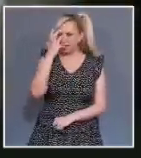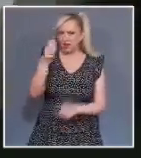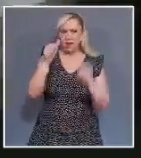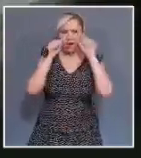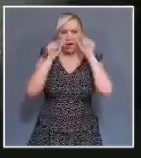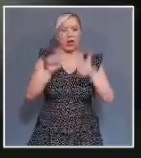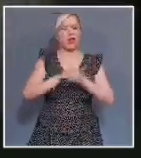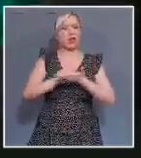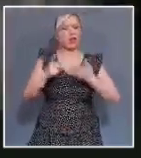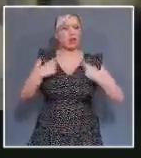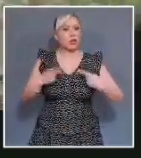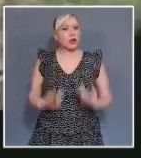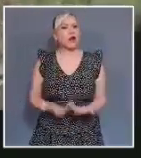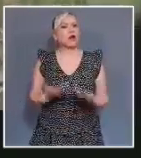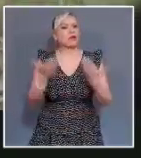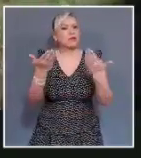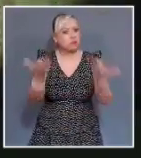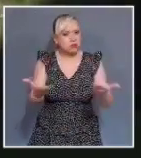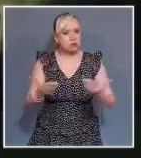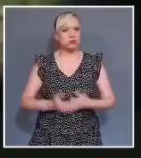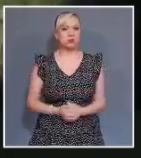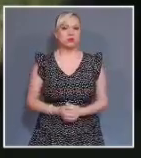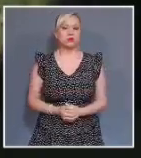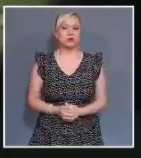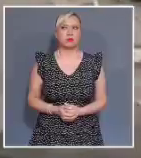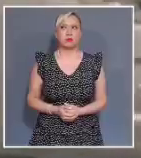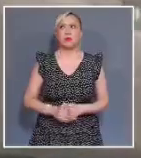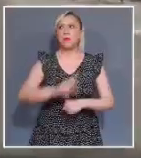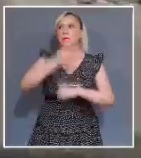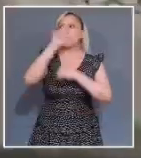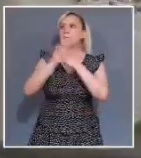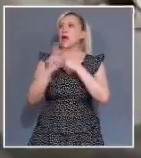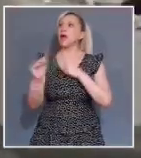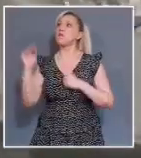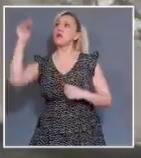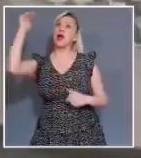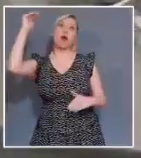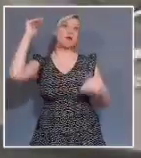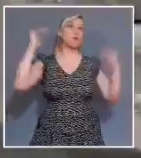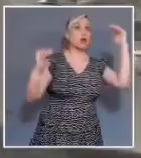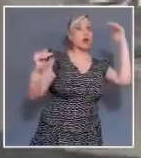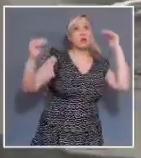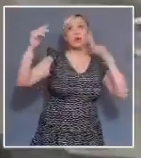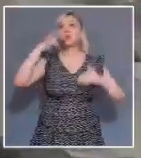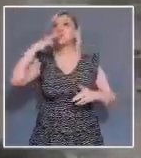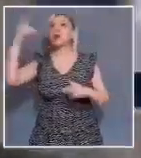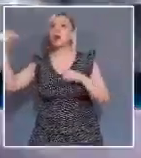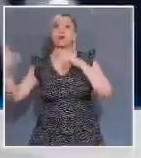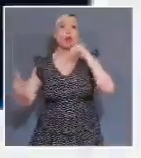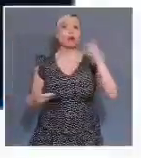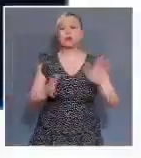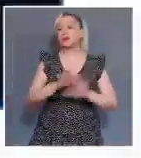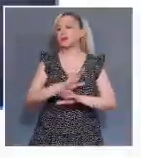personas, sin que una nación esté por encima de otra. Poder Informativo, Jesús Daza.